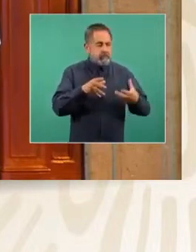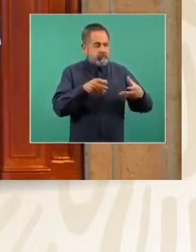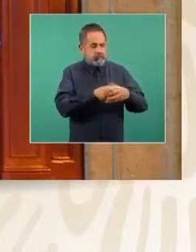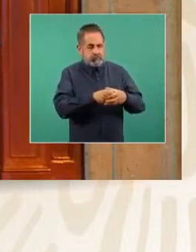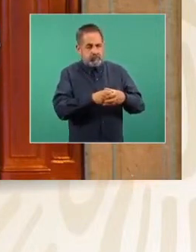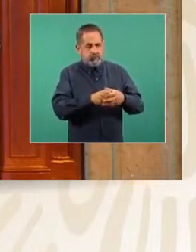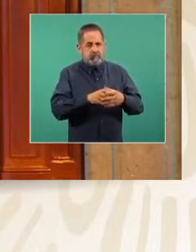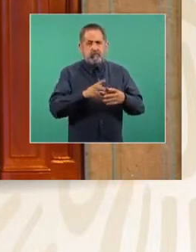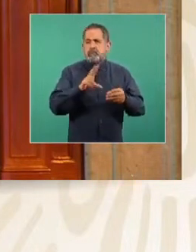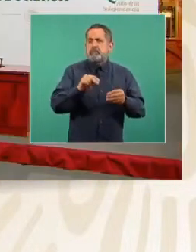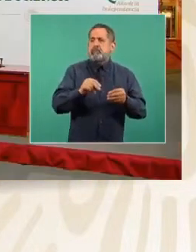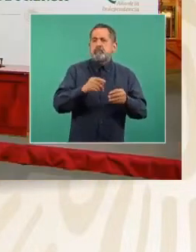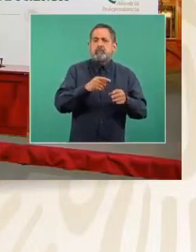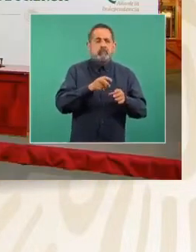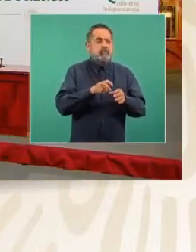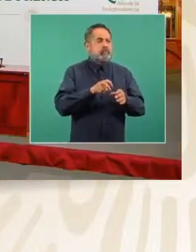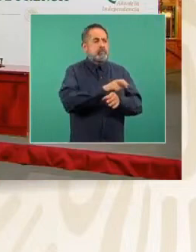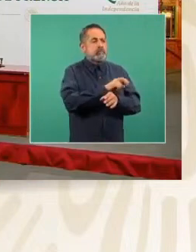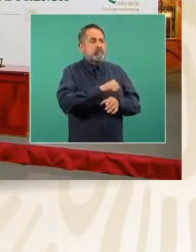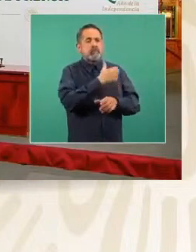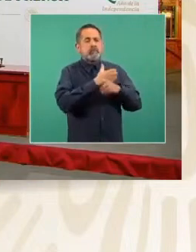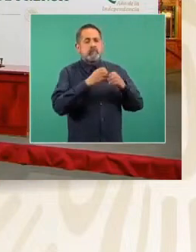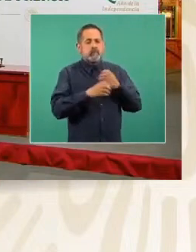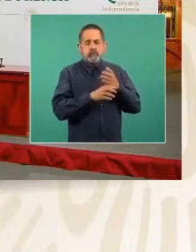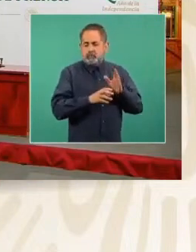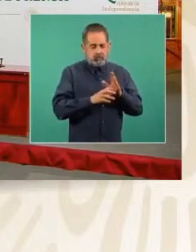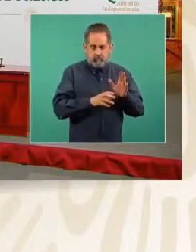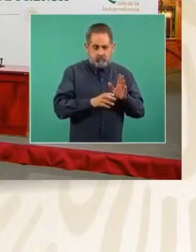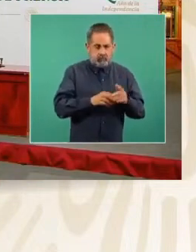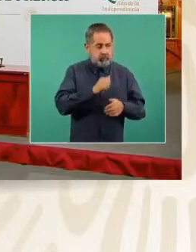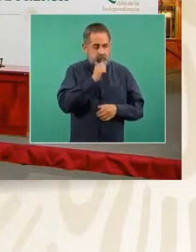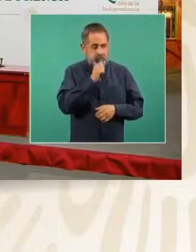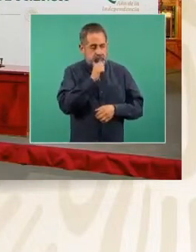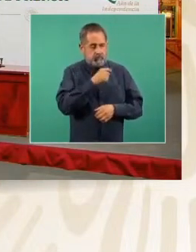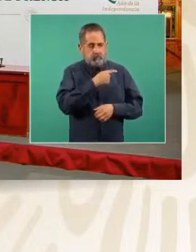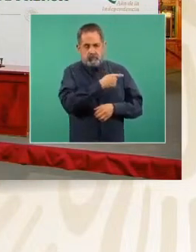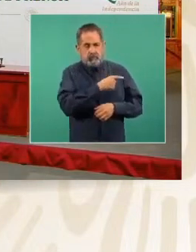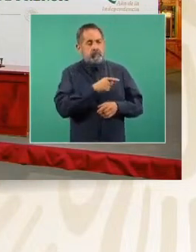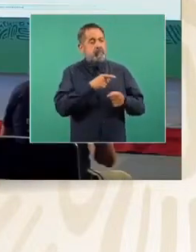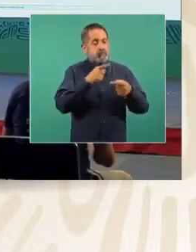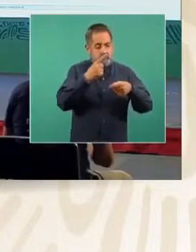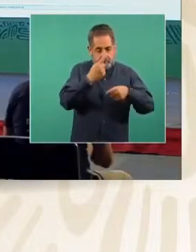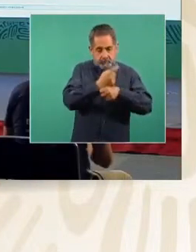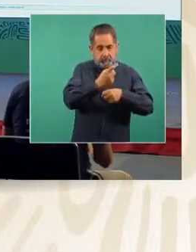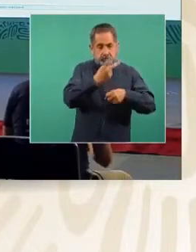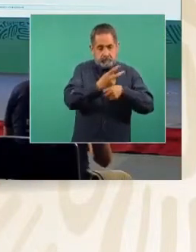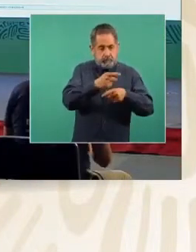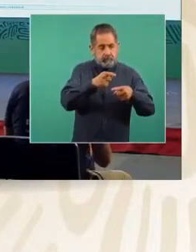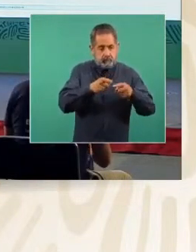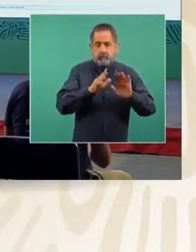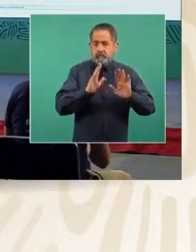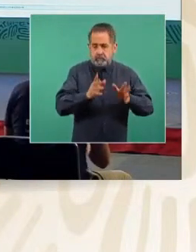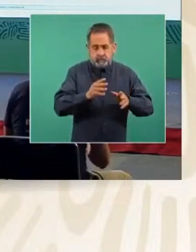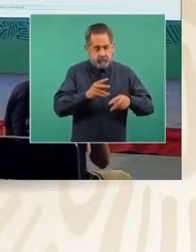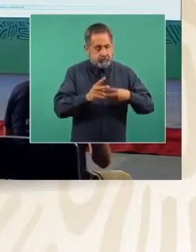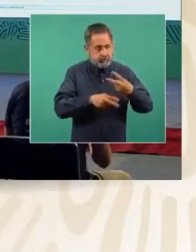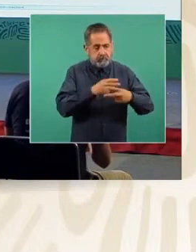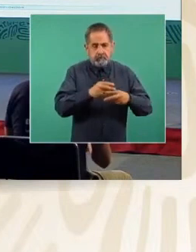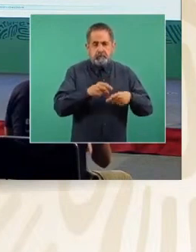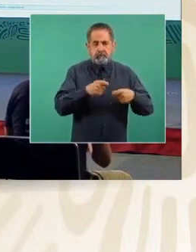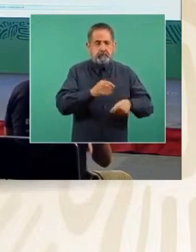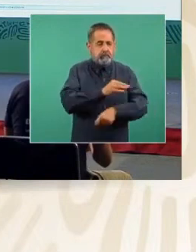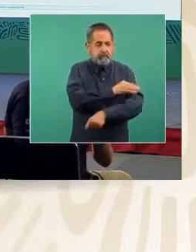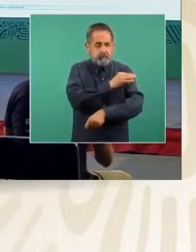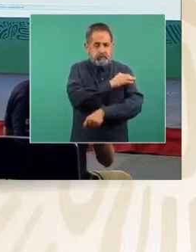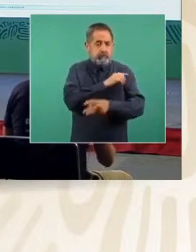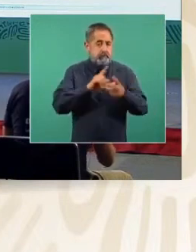no pertenecen obviamente a la tercera línea, la cual todavía no está iniciando o todavía no se ha dado la indicación de